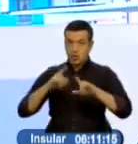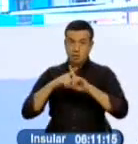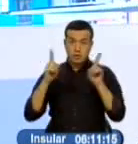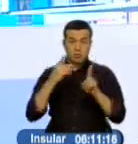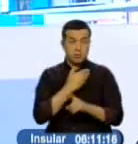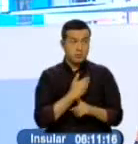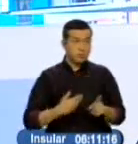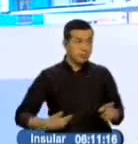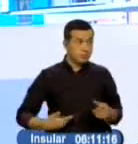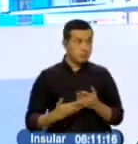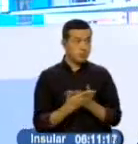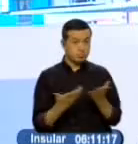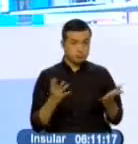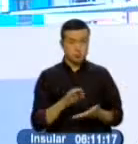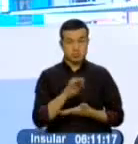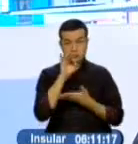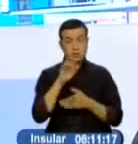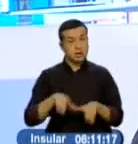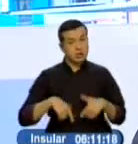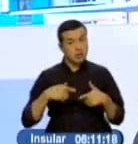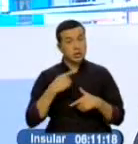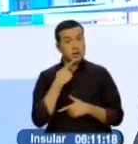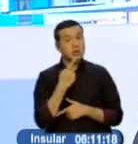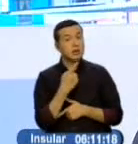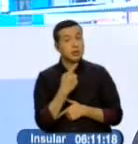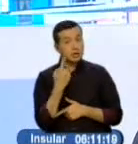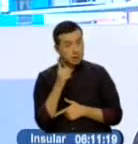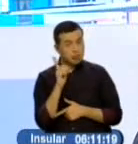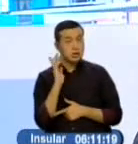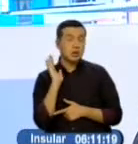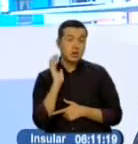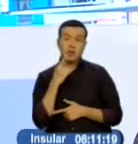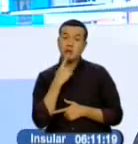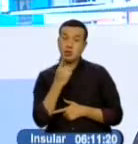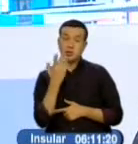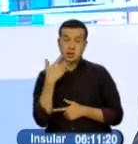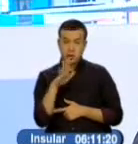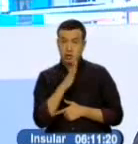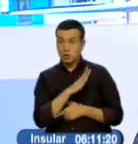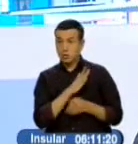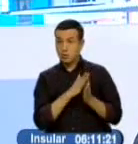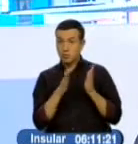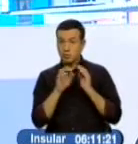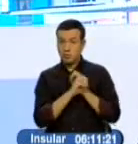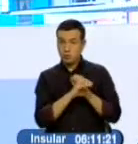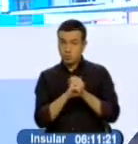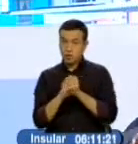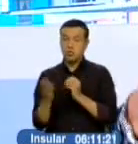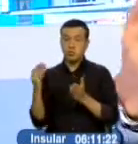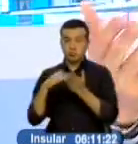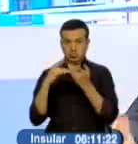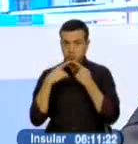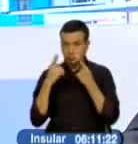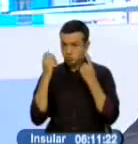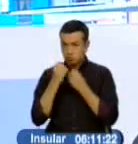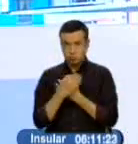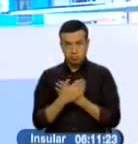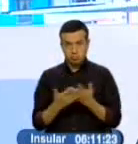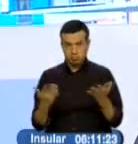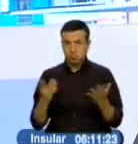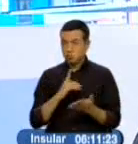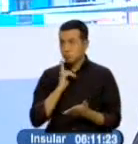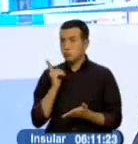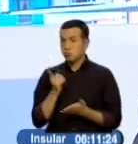propio presidente electo, Lenín Moreno, ya lo dijo públicamente durante la campaña y lo reiteró